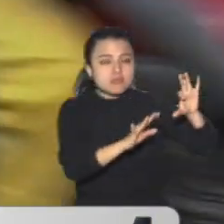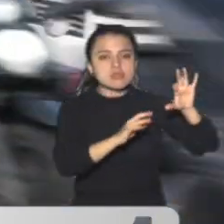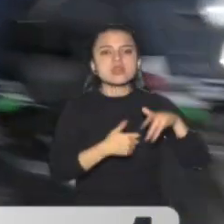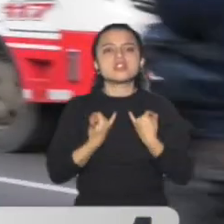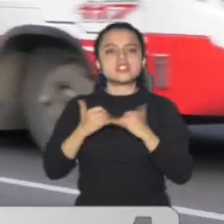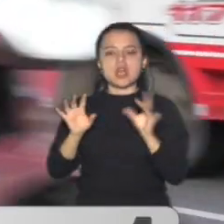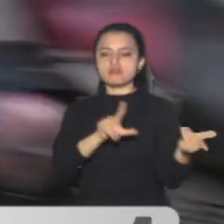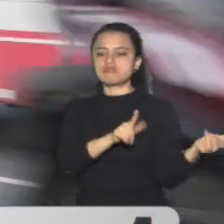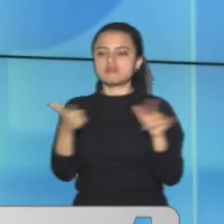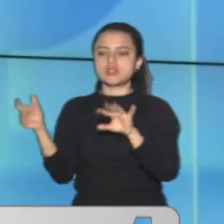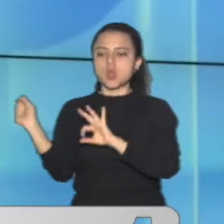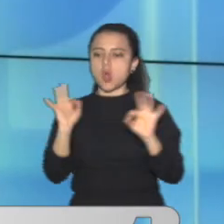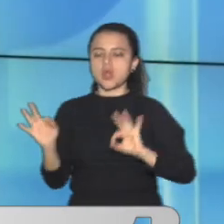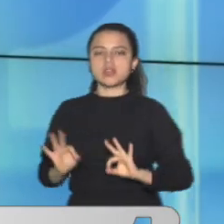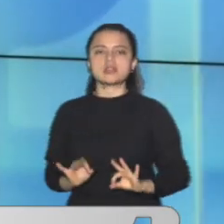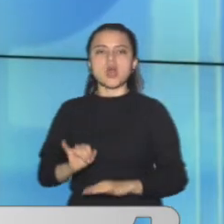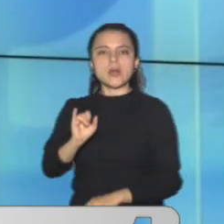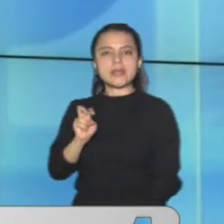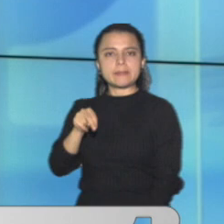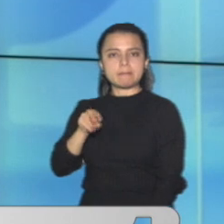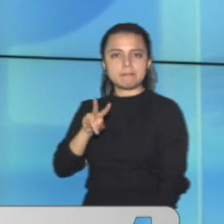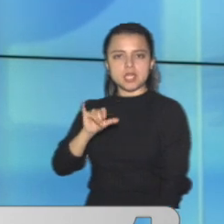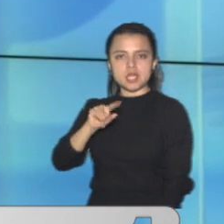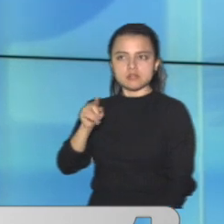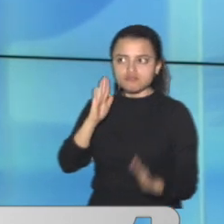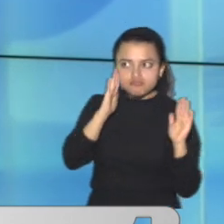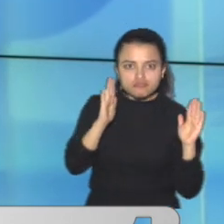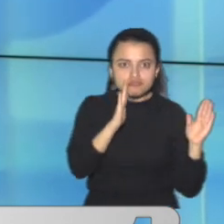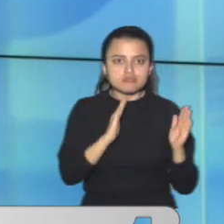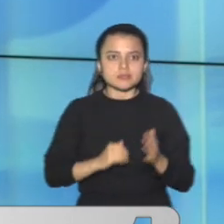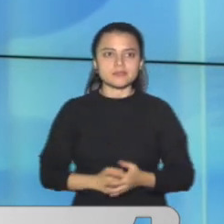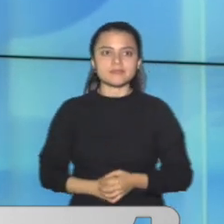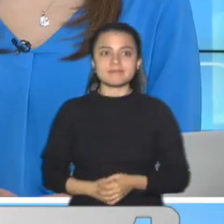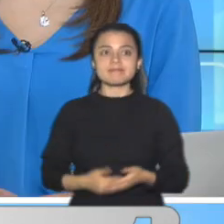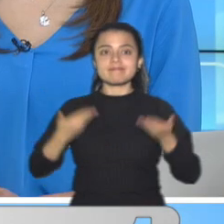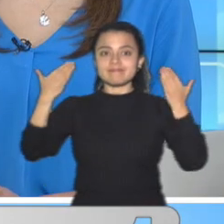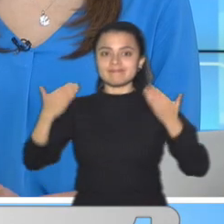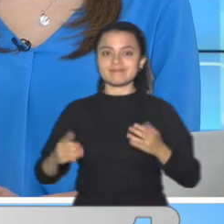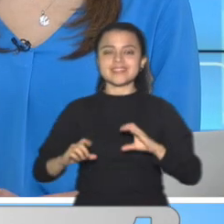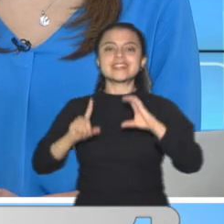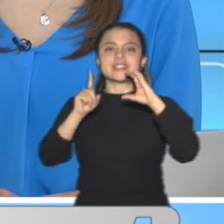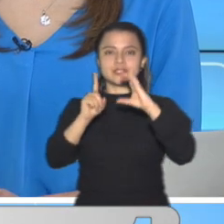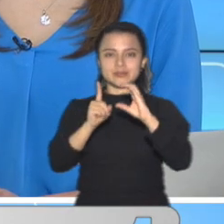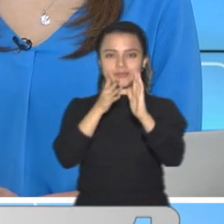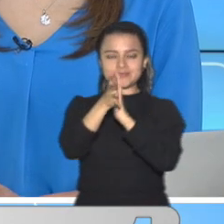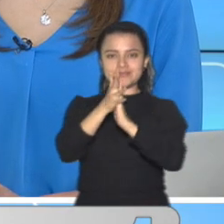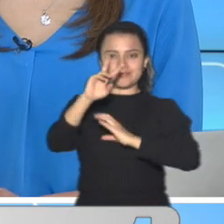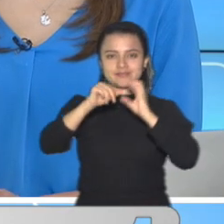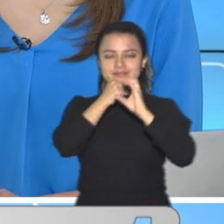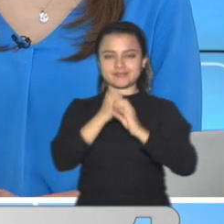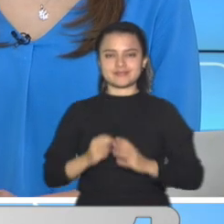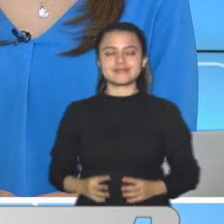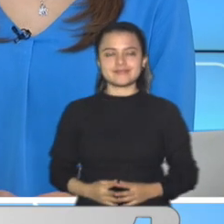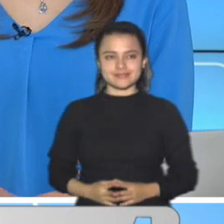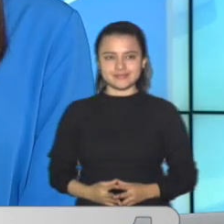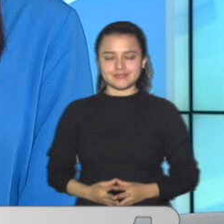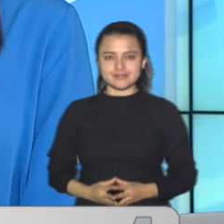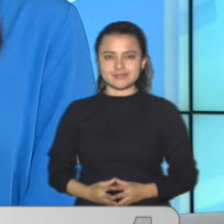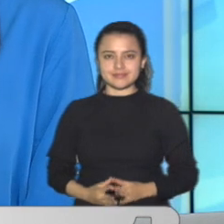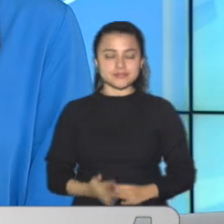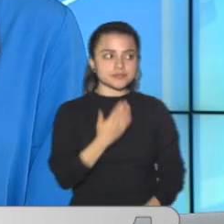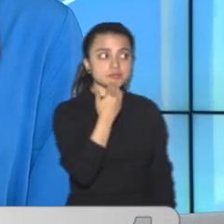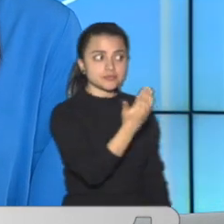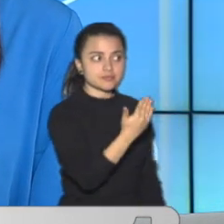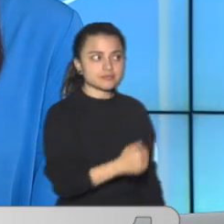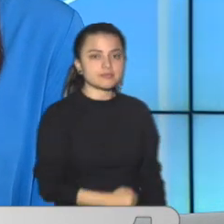vías nacionales con esta información me despido es de canal 1 estilo en gas para noticia entró 1 pm y muchas